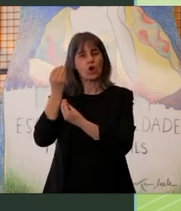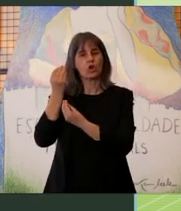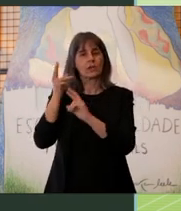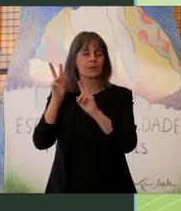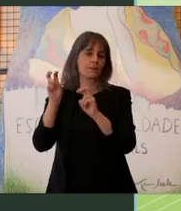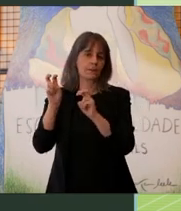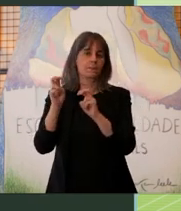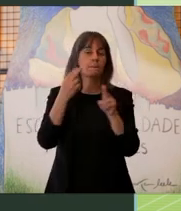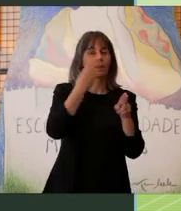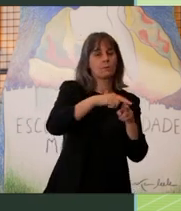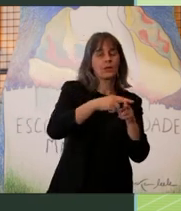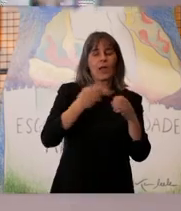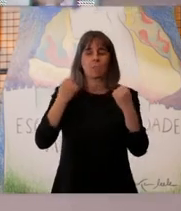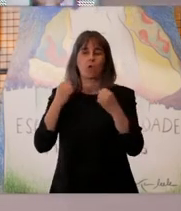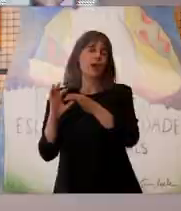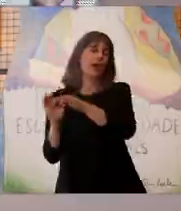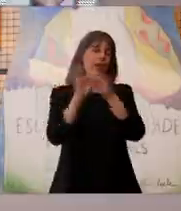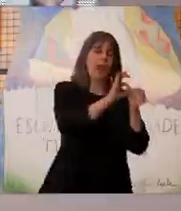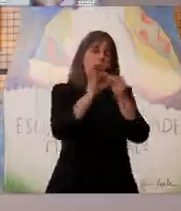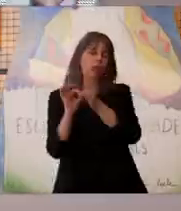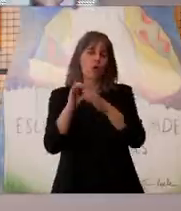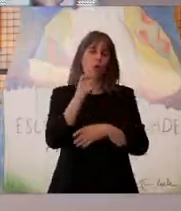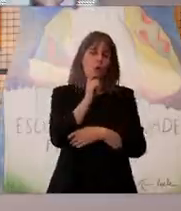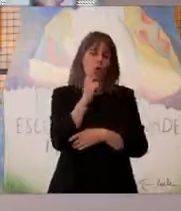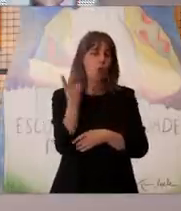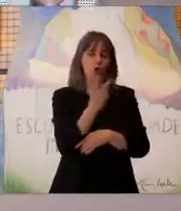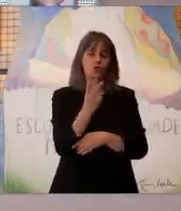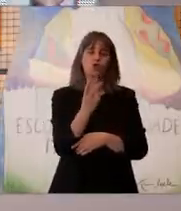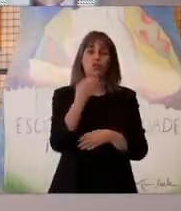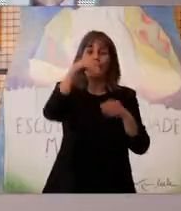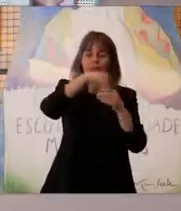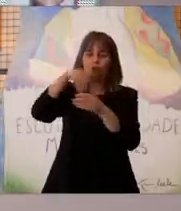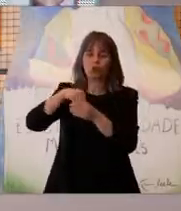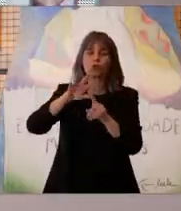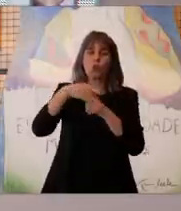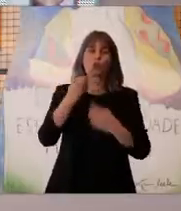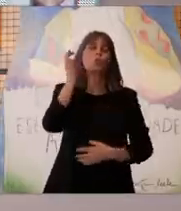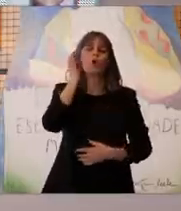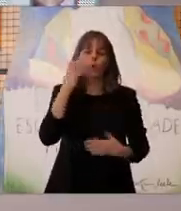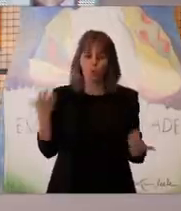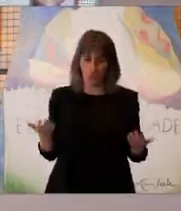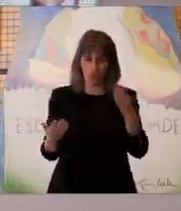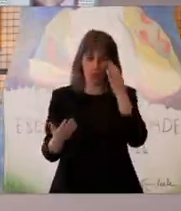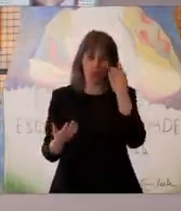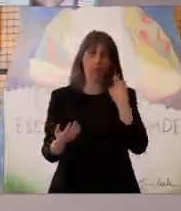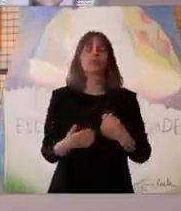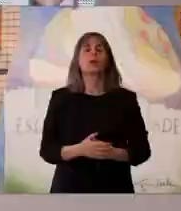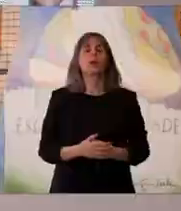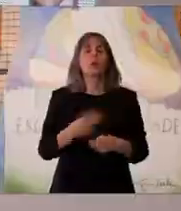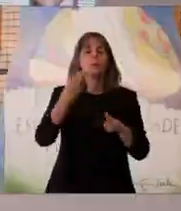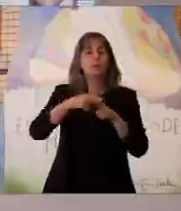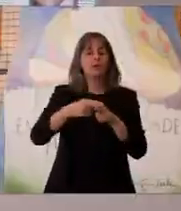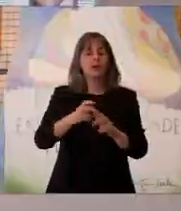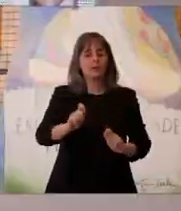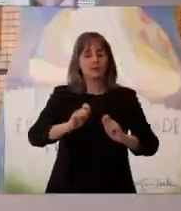relacionan la política y el poder y como ambas tratan a las mujeres qué nos permite la política la política es la herramienta